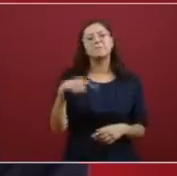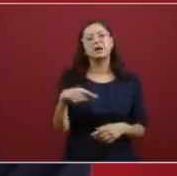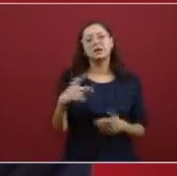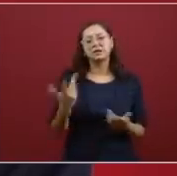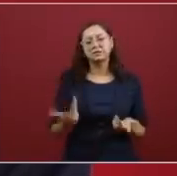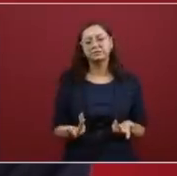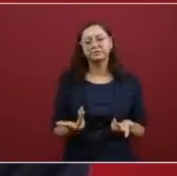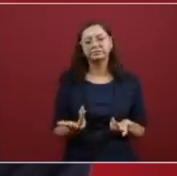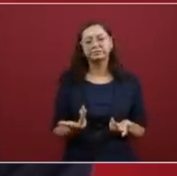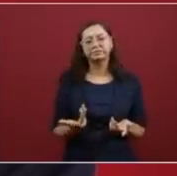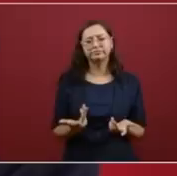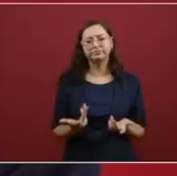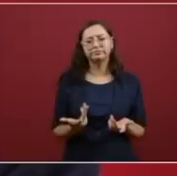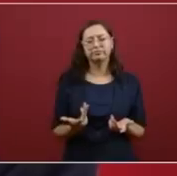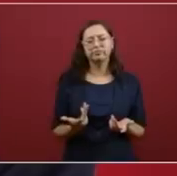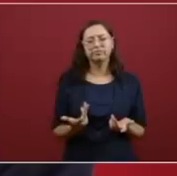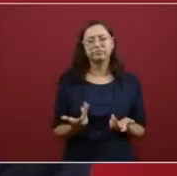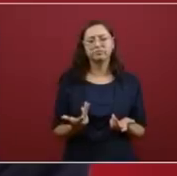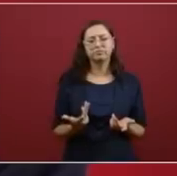que